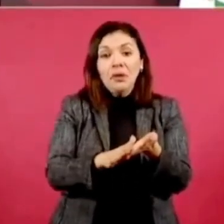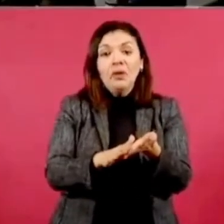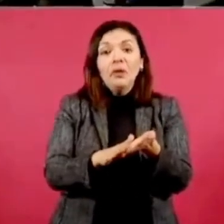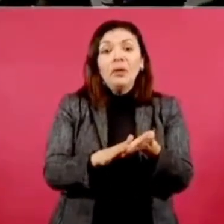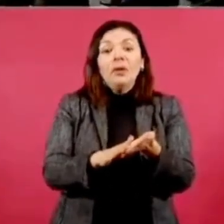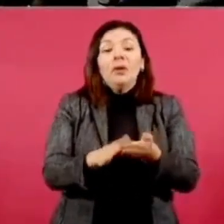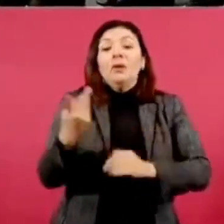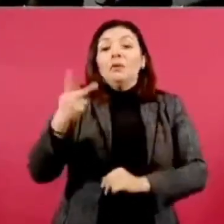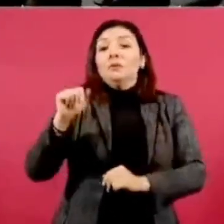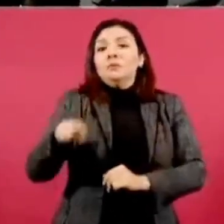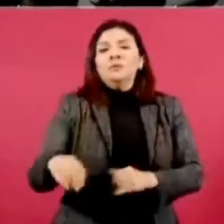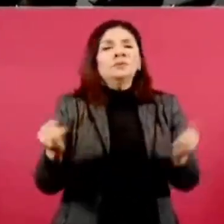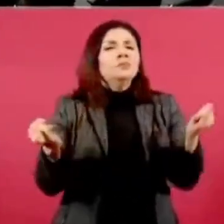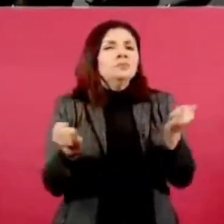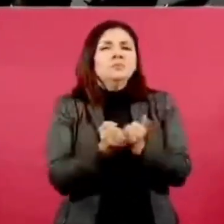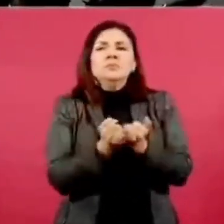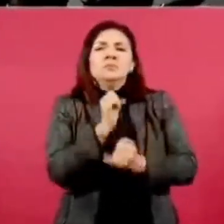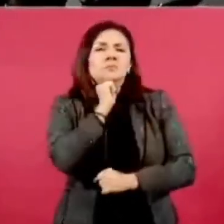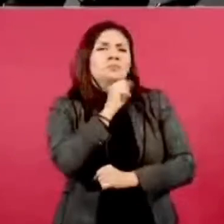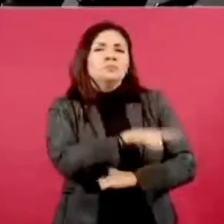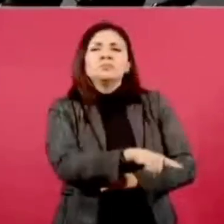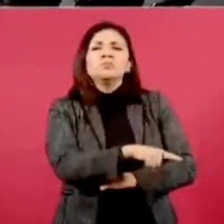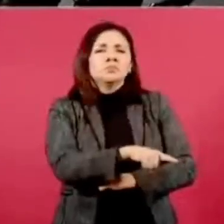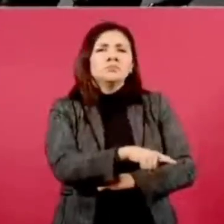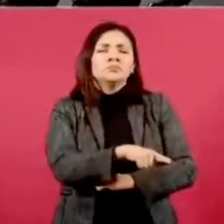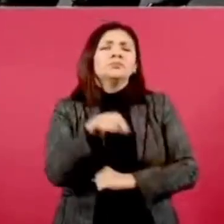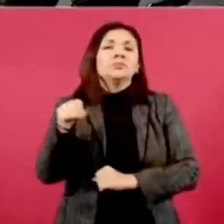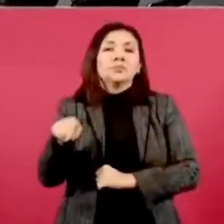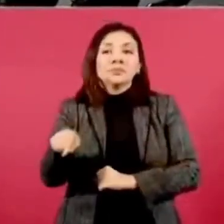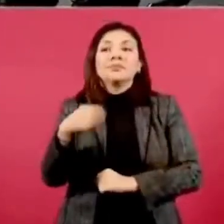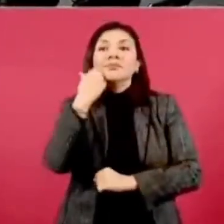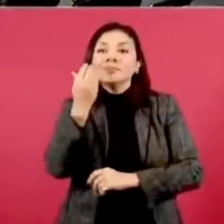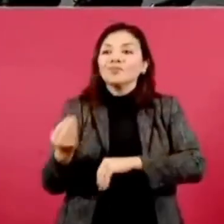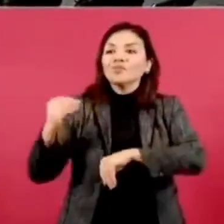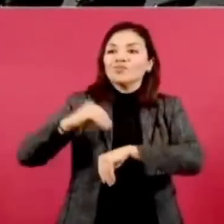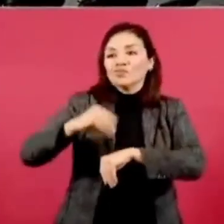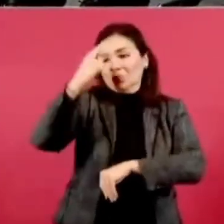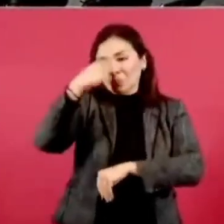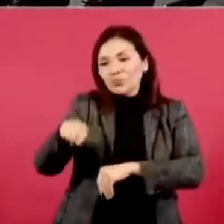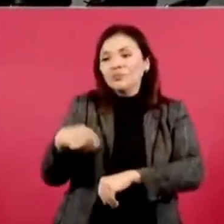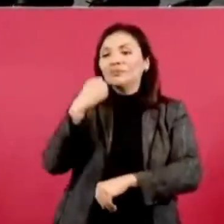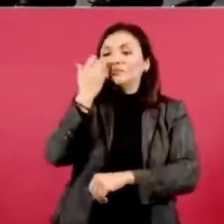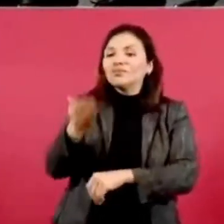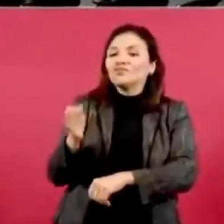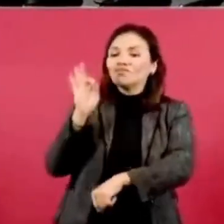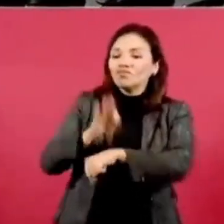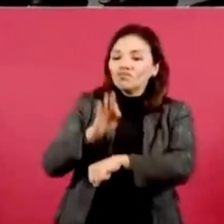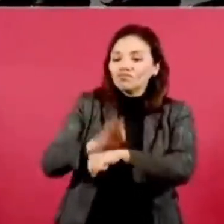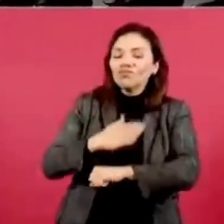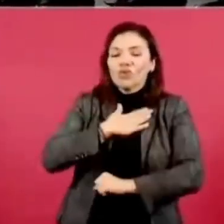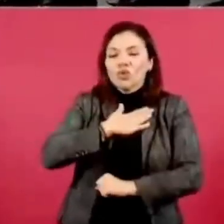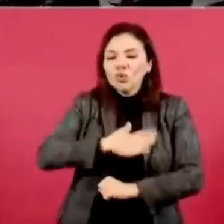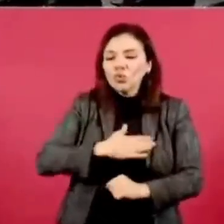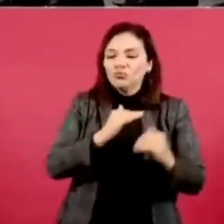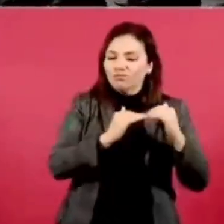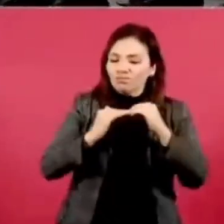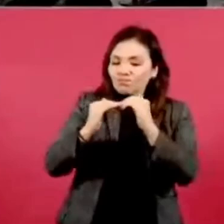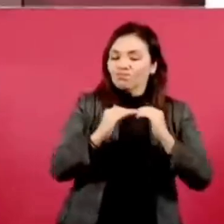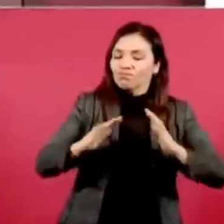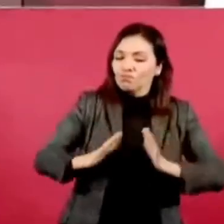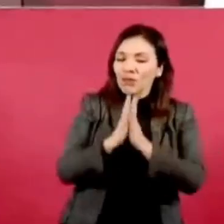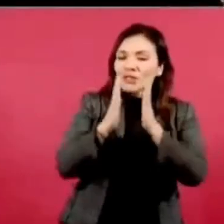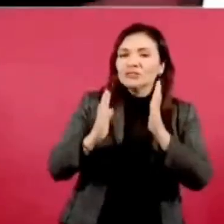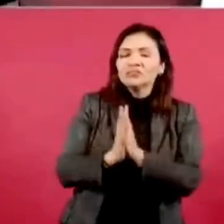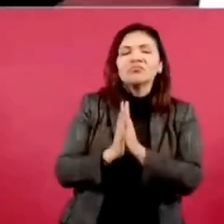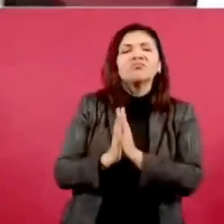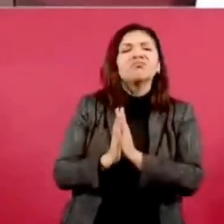y el PAN lo mismo, que había surgido como un partido que buscaba la democracia, pues ya